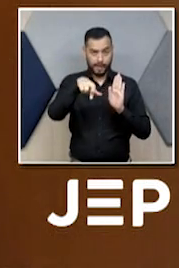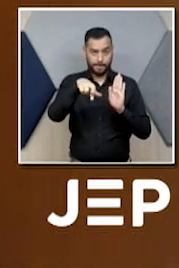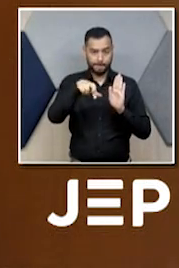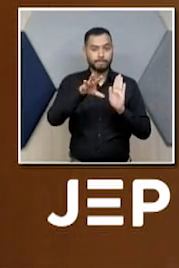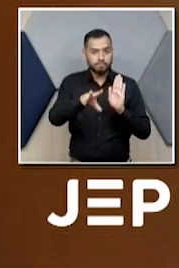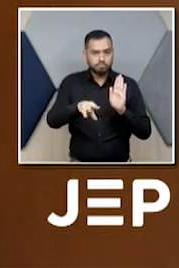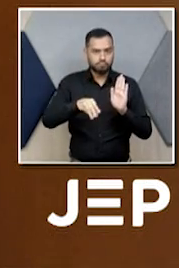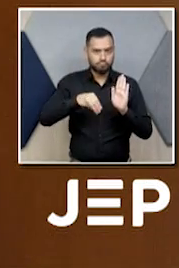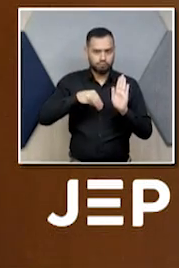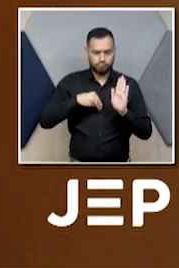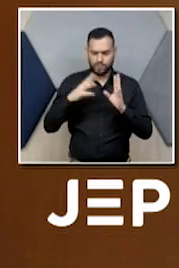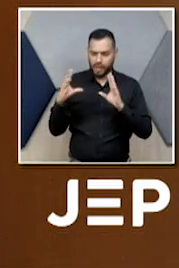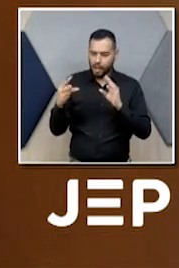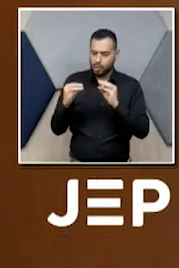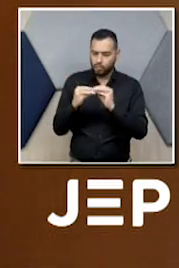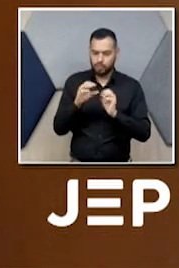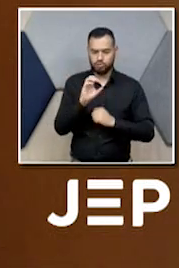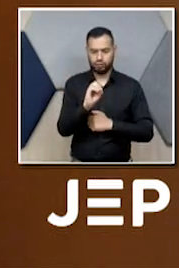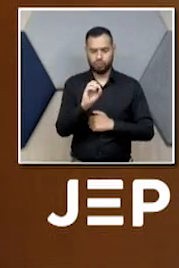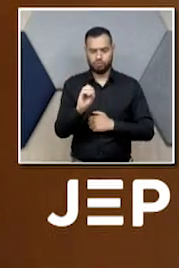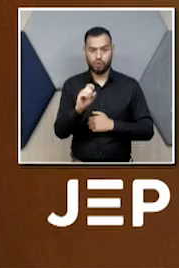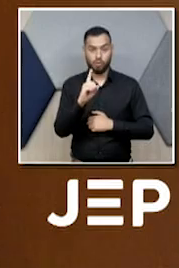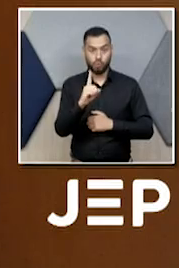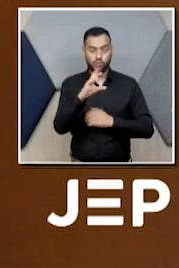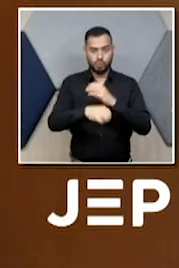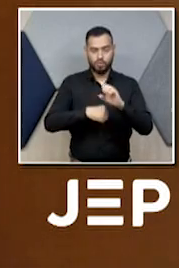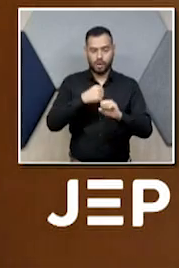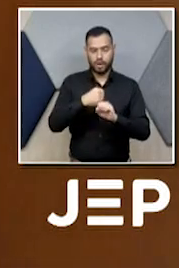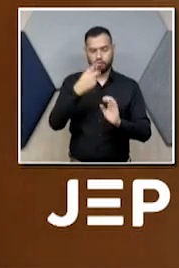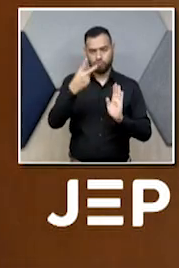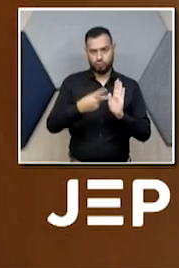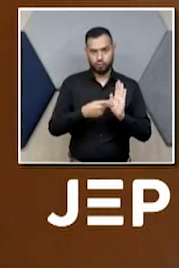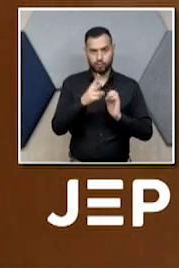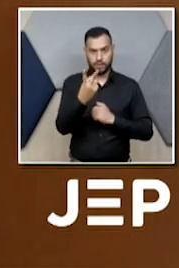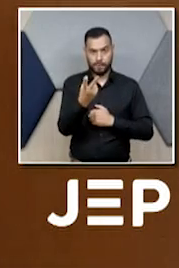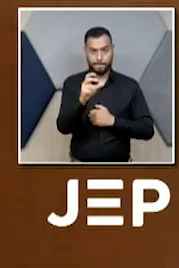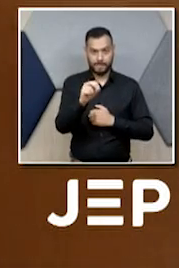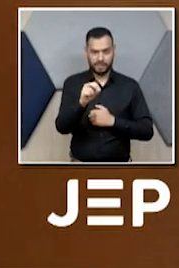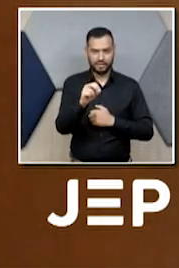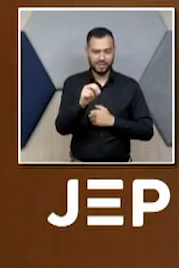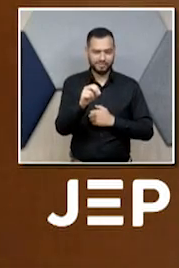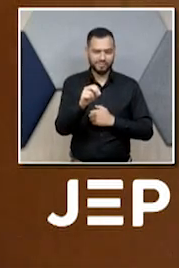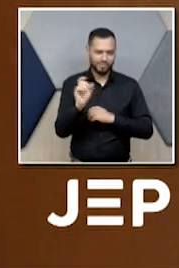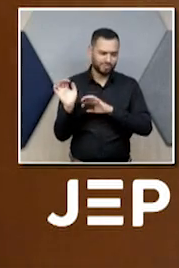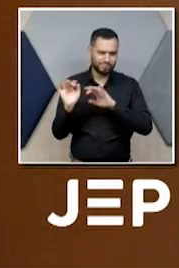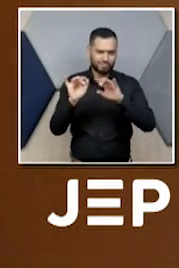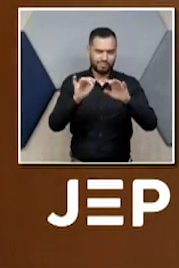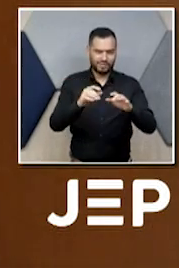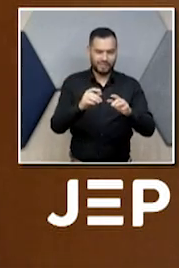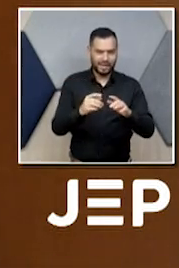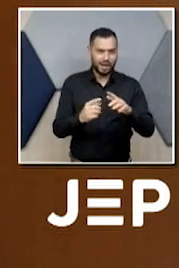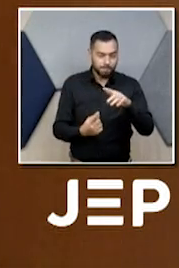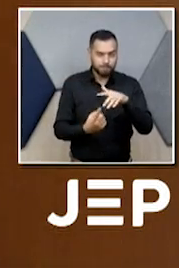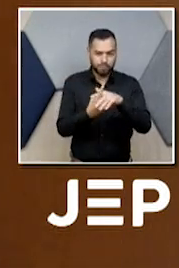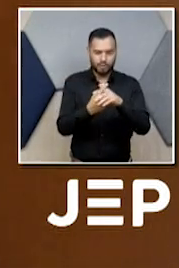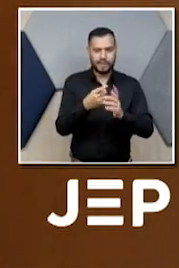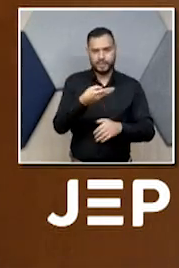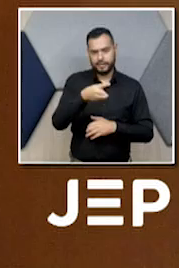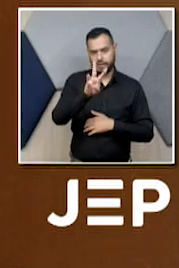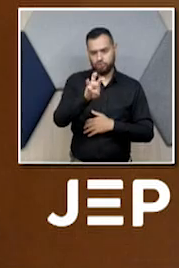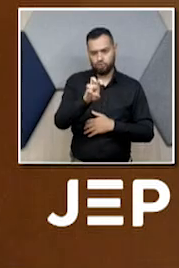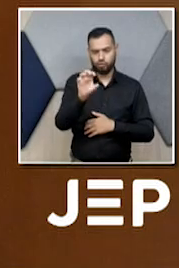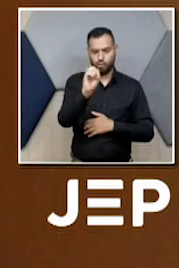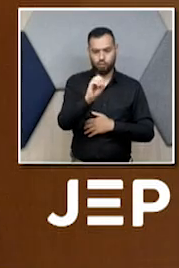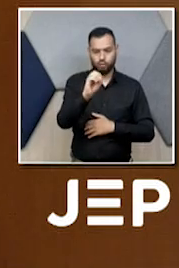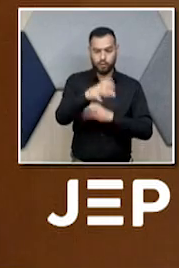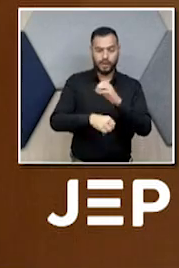acuerdo 001 de 2020, en sesión extraordinaria del 18 de octubre de 2022,